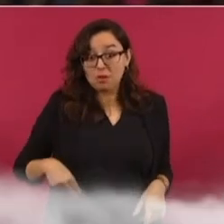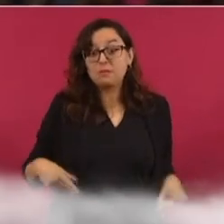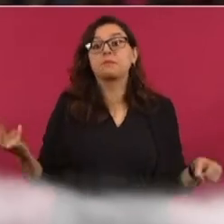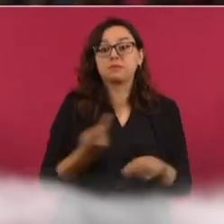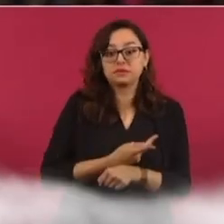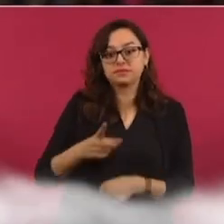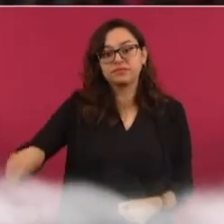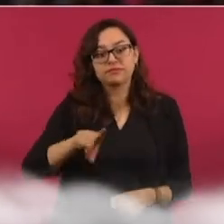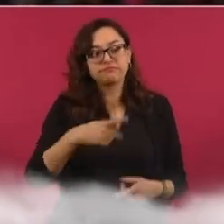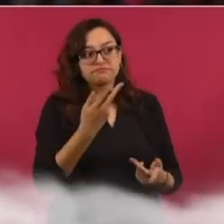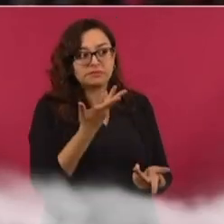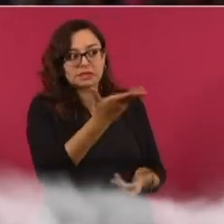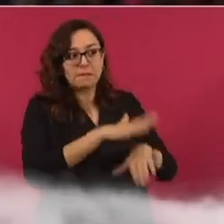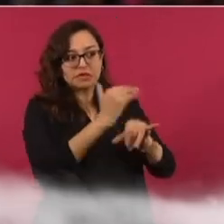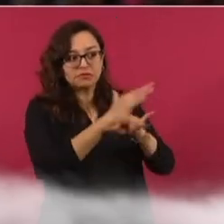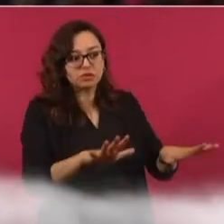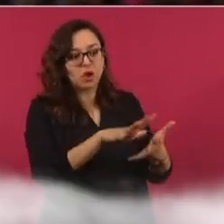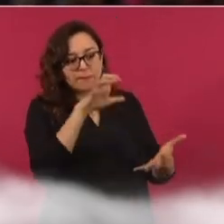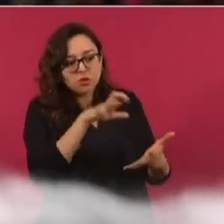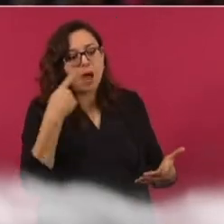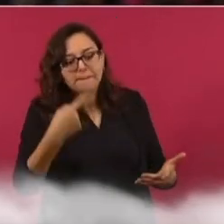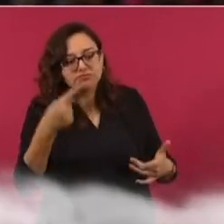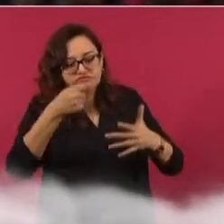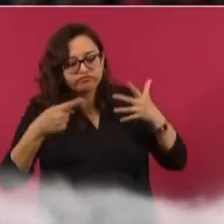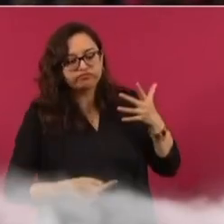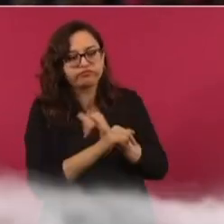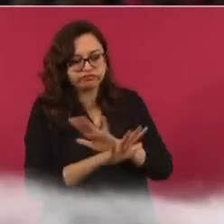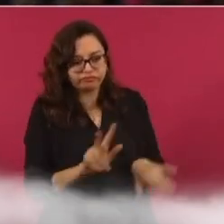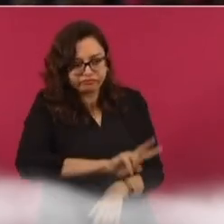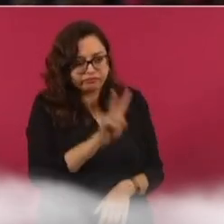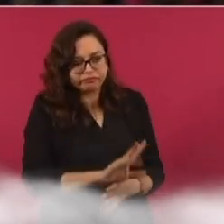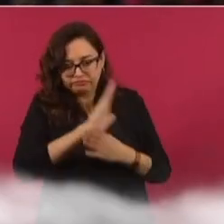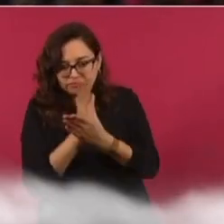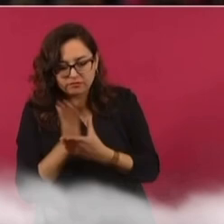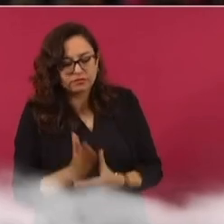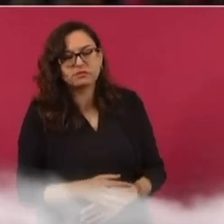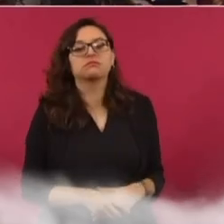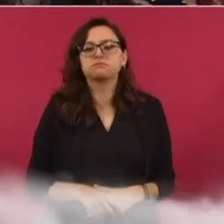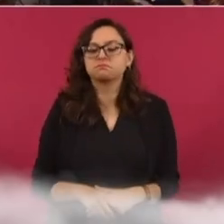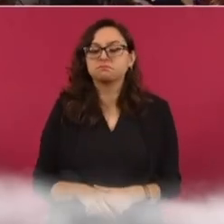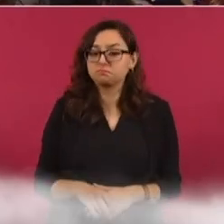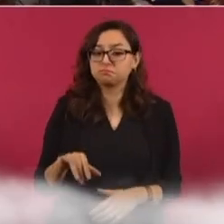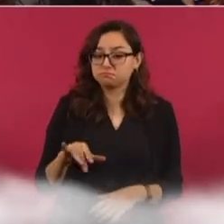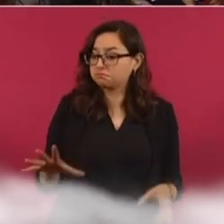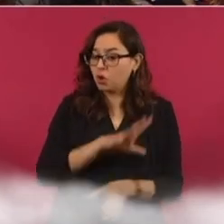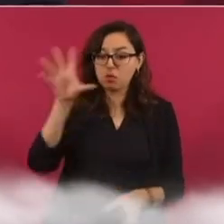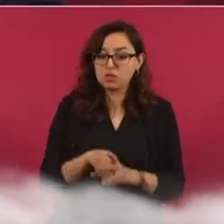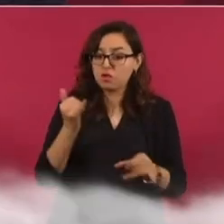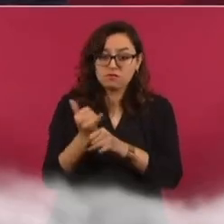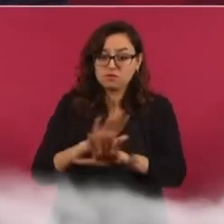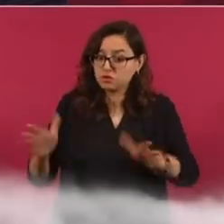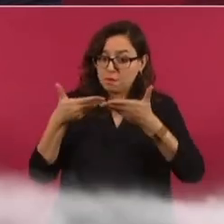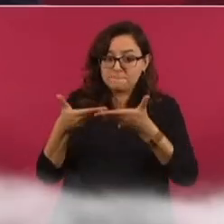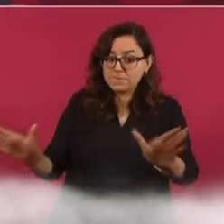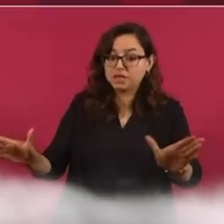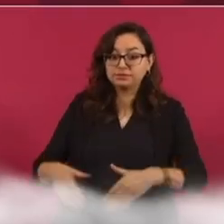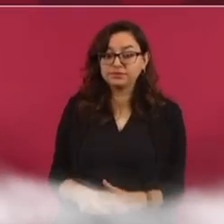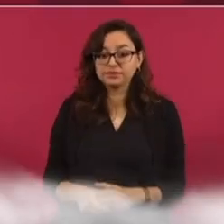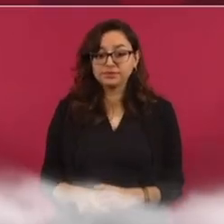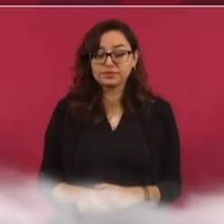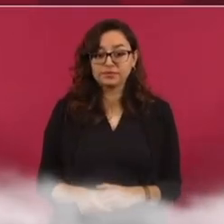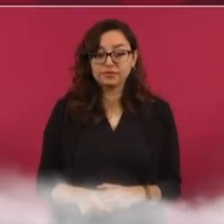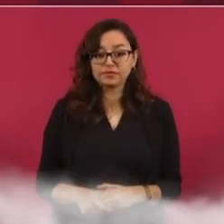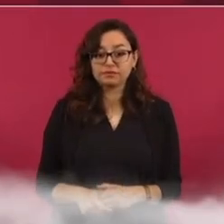peritajes, capturas de pantalla. Si se les va a proporcionar, ellos dicen que para avalar este informe, pues necesitan toda esta información. Toda la información completa. Es una instrucción